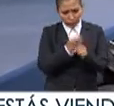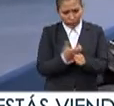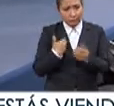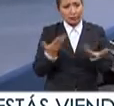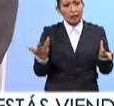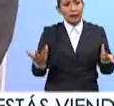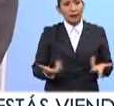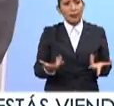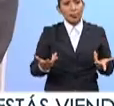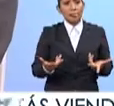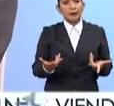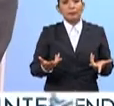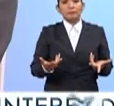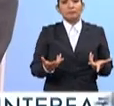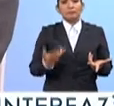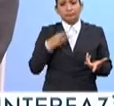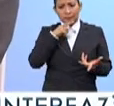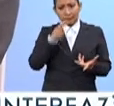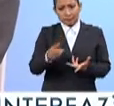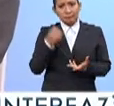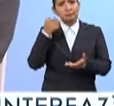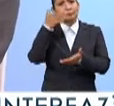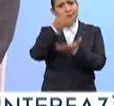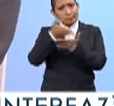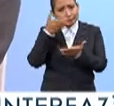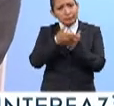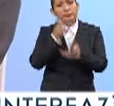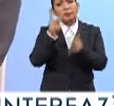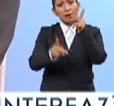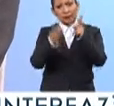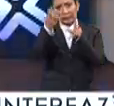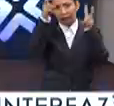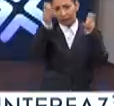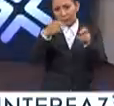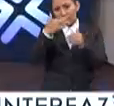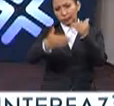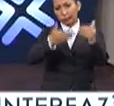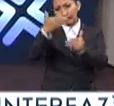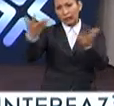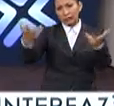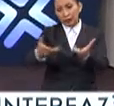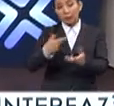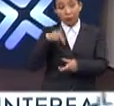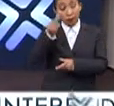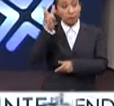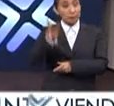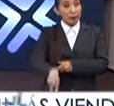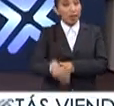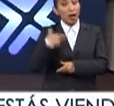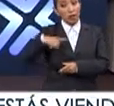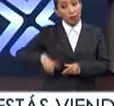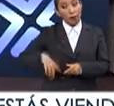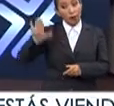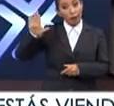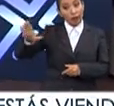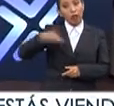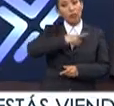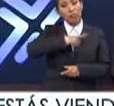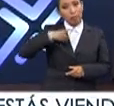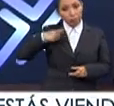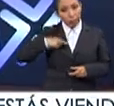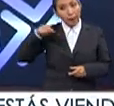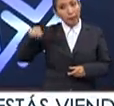dando voz a esto y sigamos practicando este tema conforme se va desarrollando pero sin duda alguna del estado de